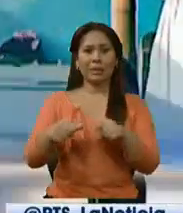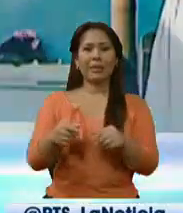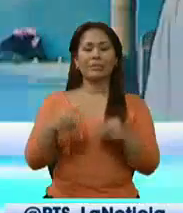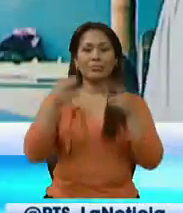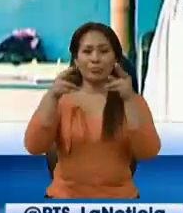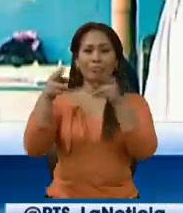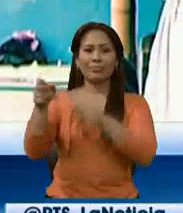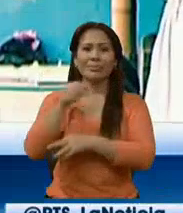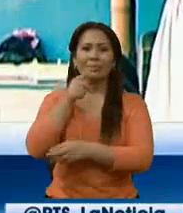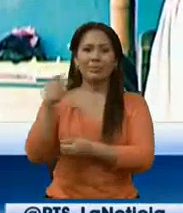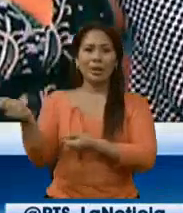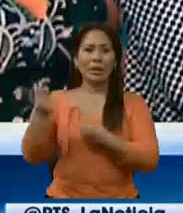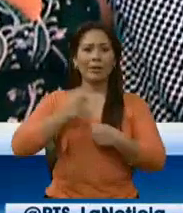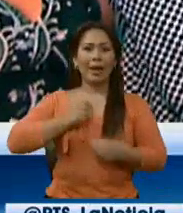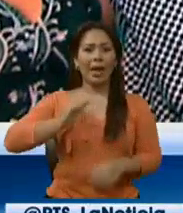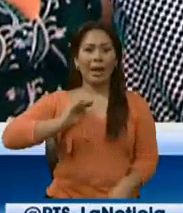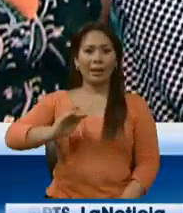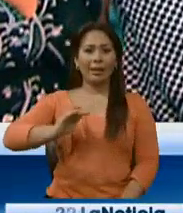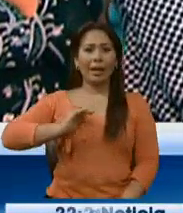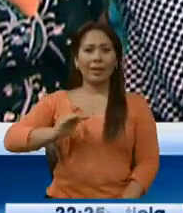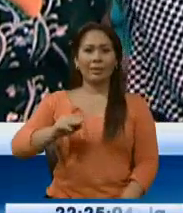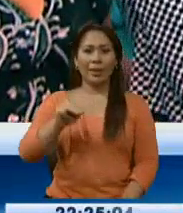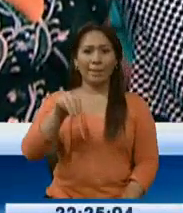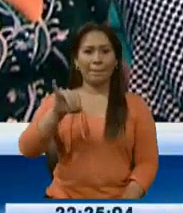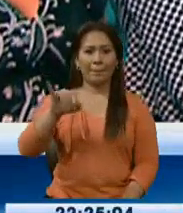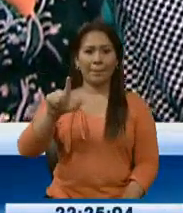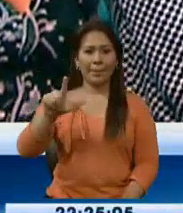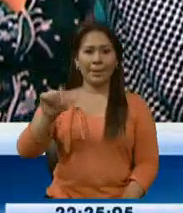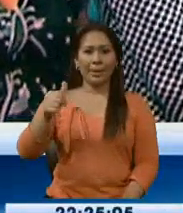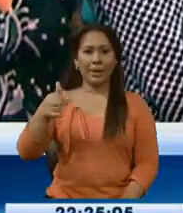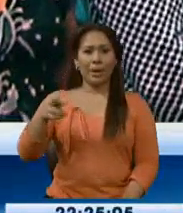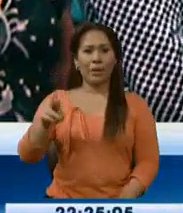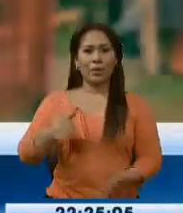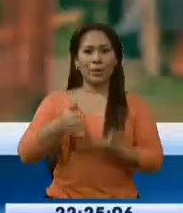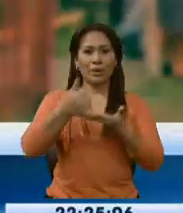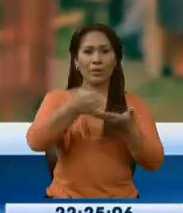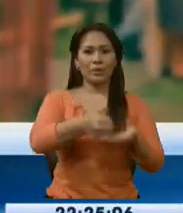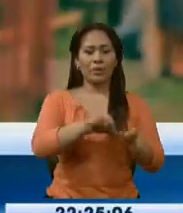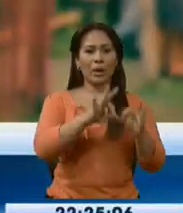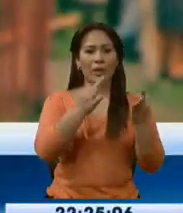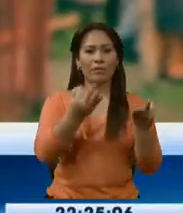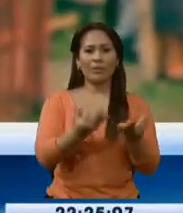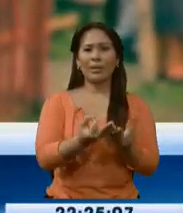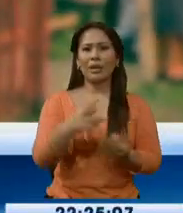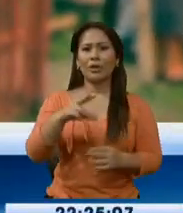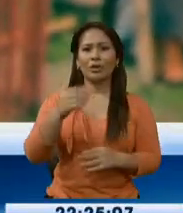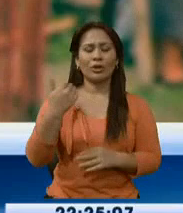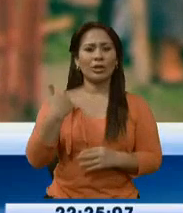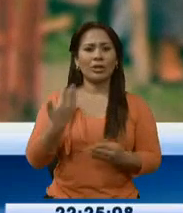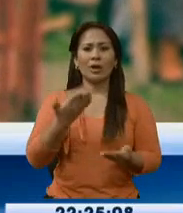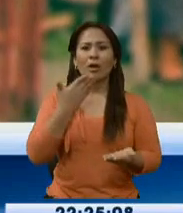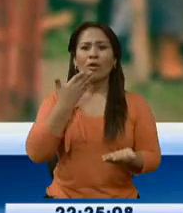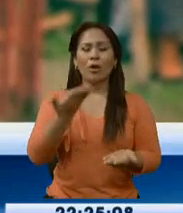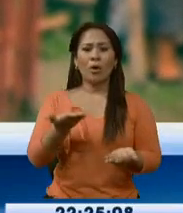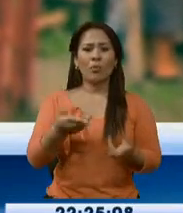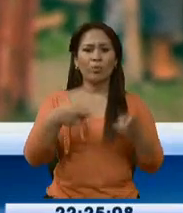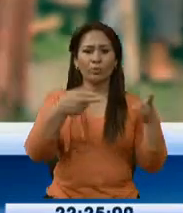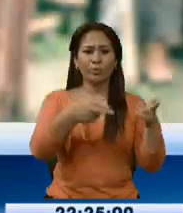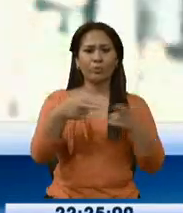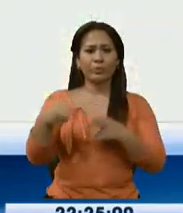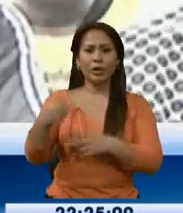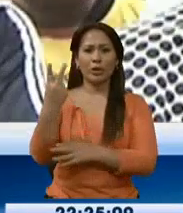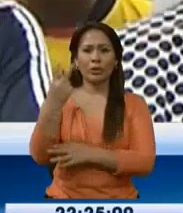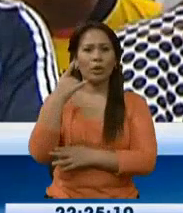fue otorgada por la alcaldesa de Milagro para ayudar en algo a esta familia que no tenía cómo enterrar ni velar a las dos